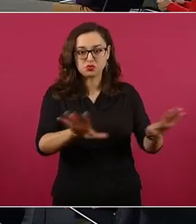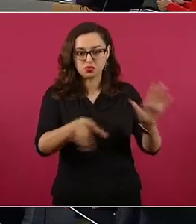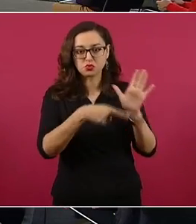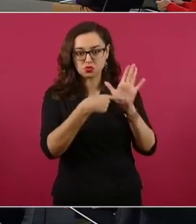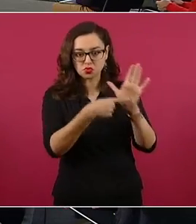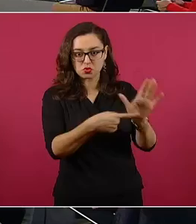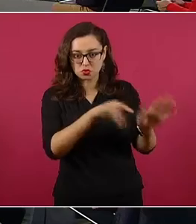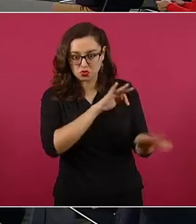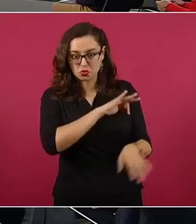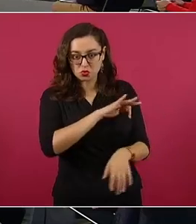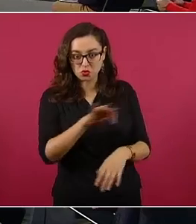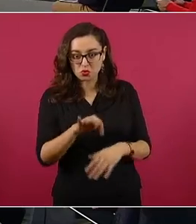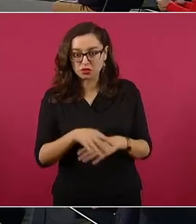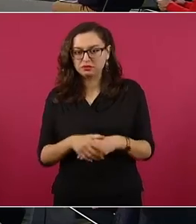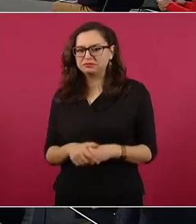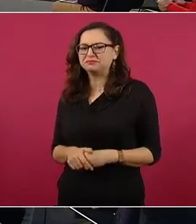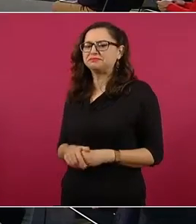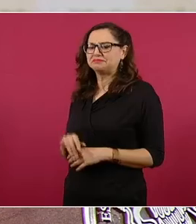ayuda,